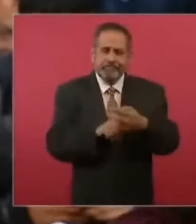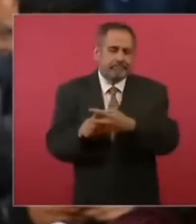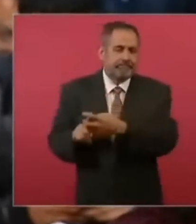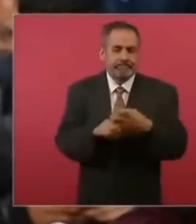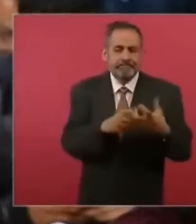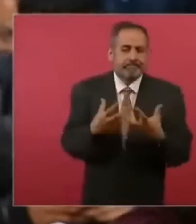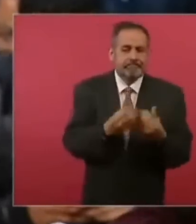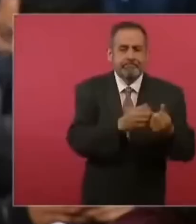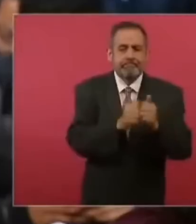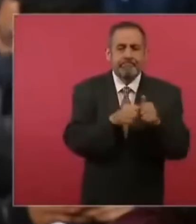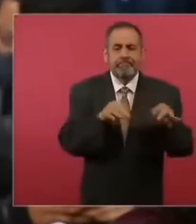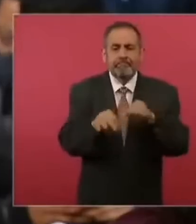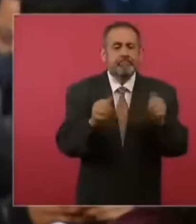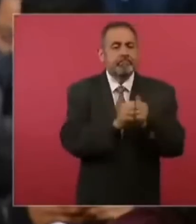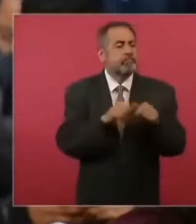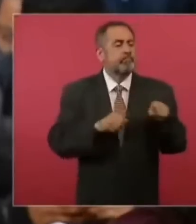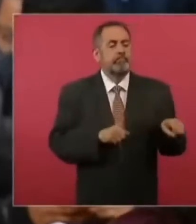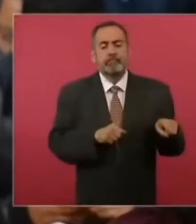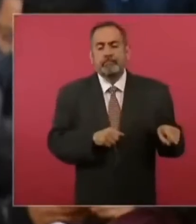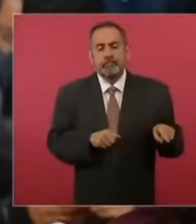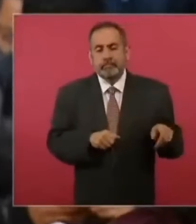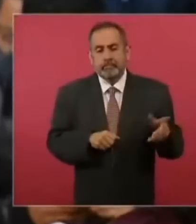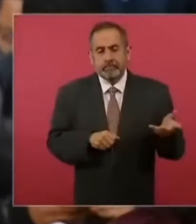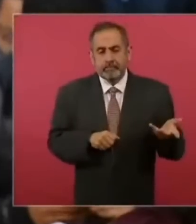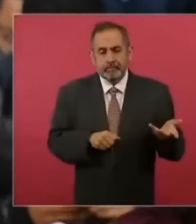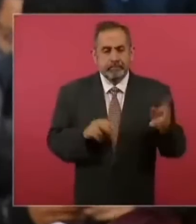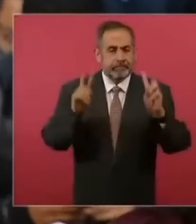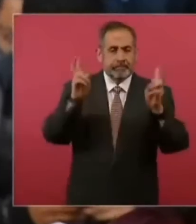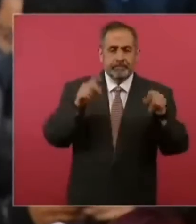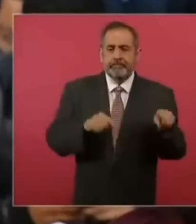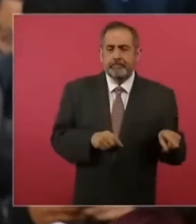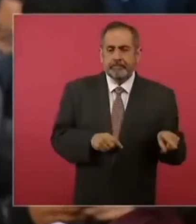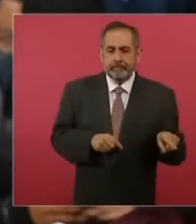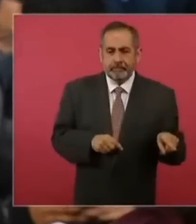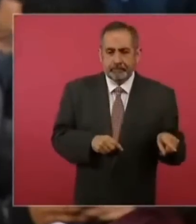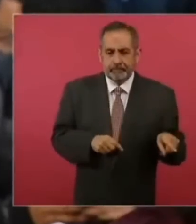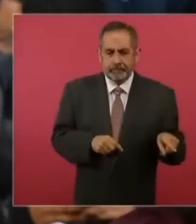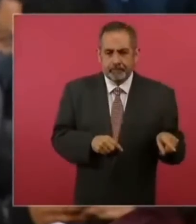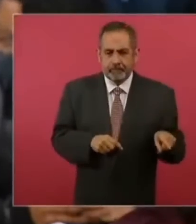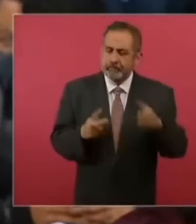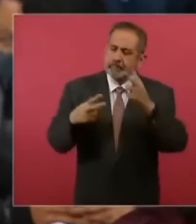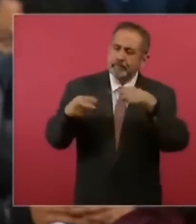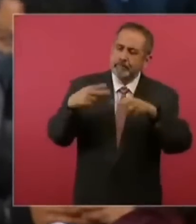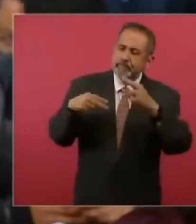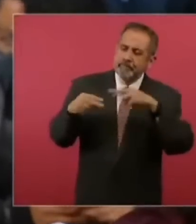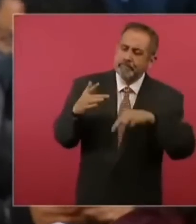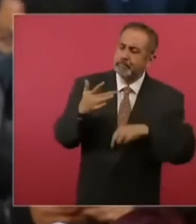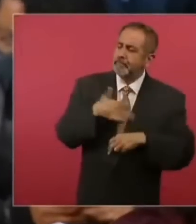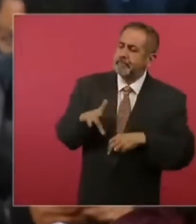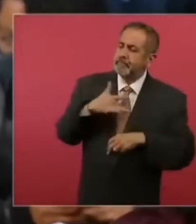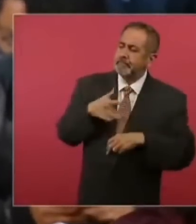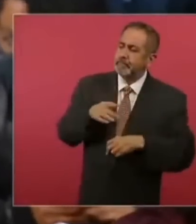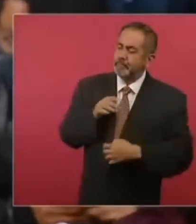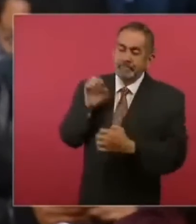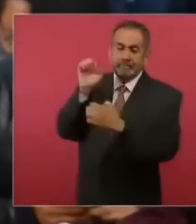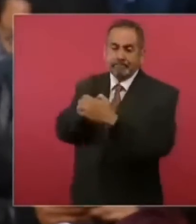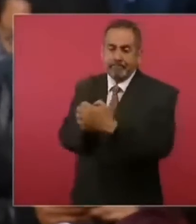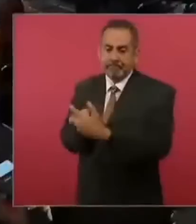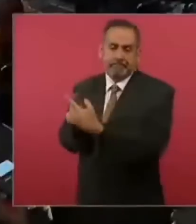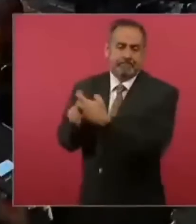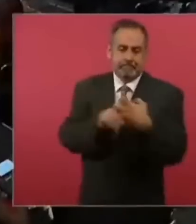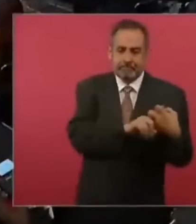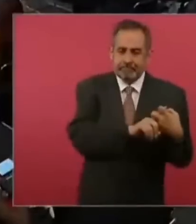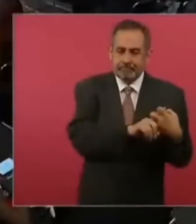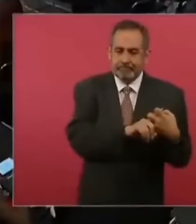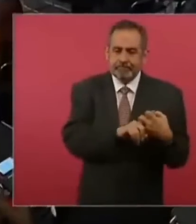blancas trabaja como el tema de enamoramiento. Y